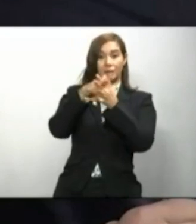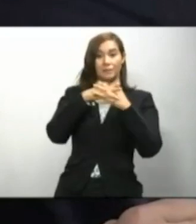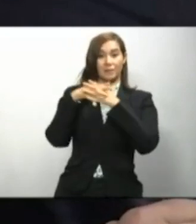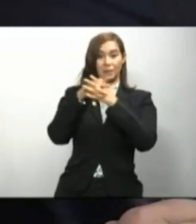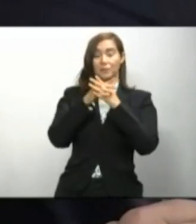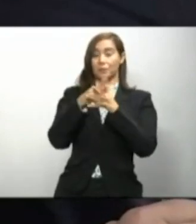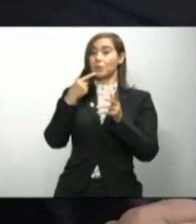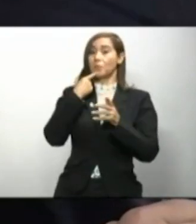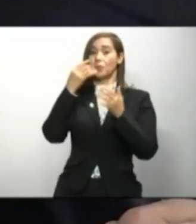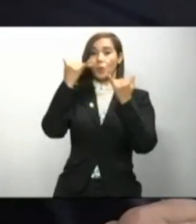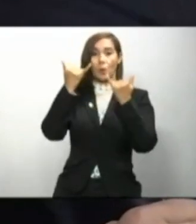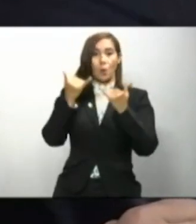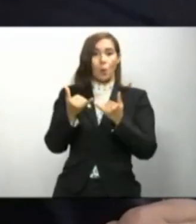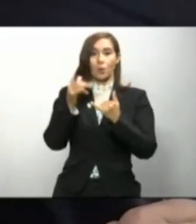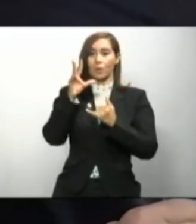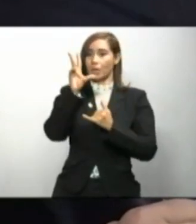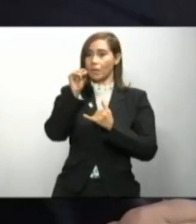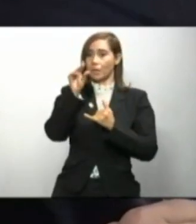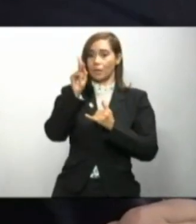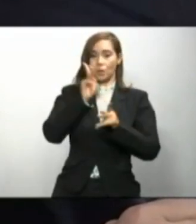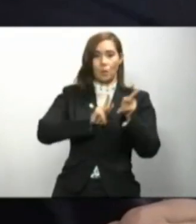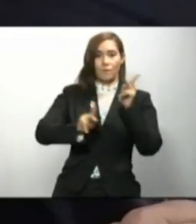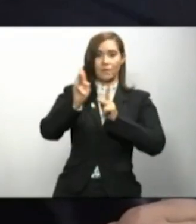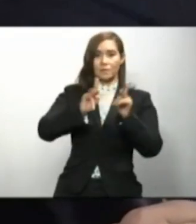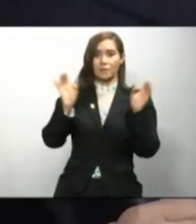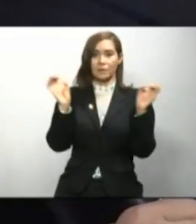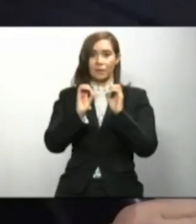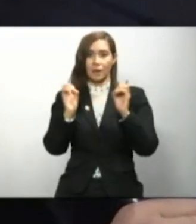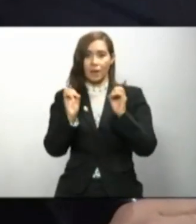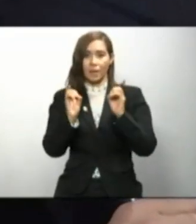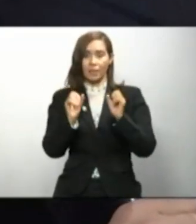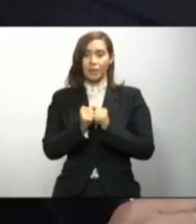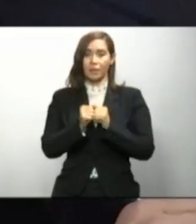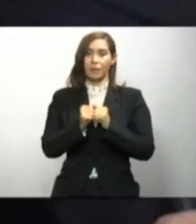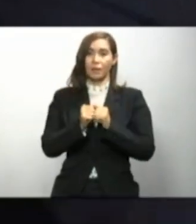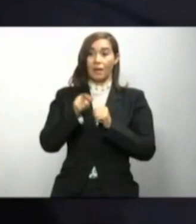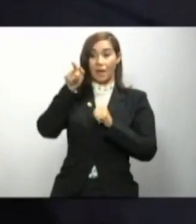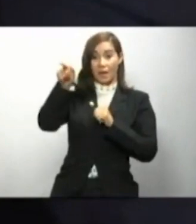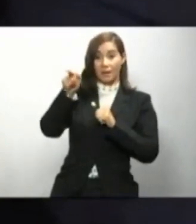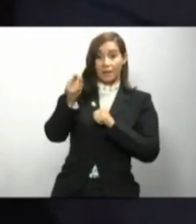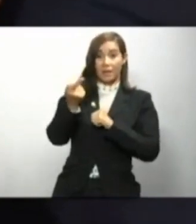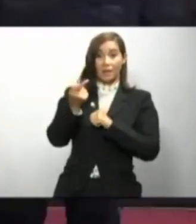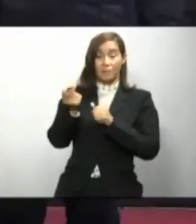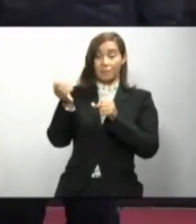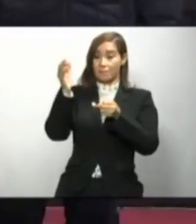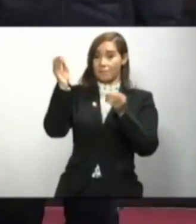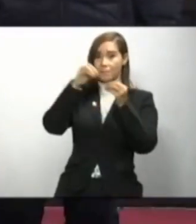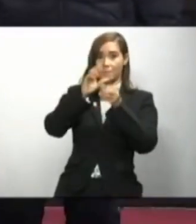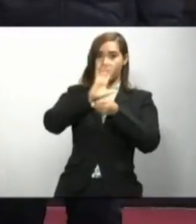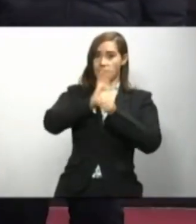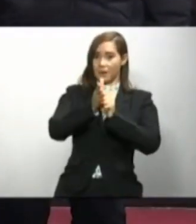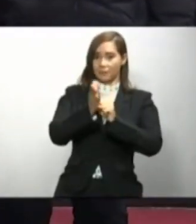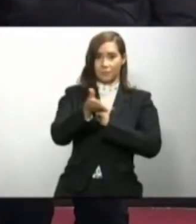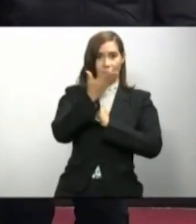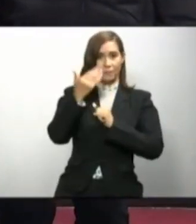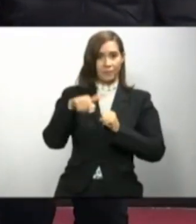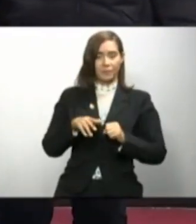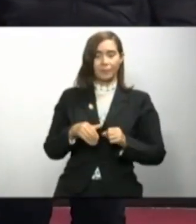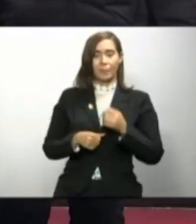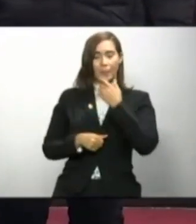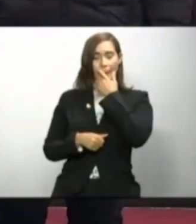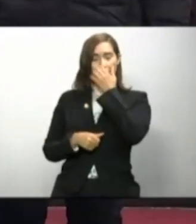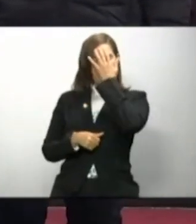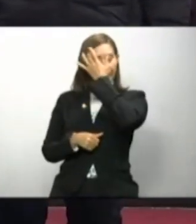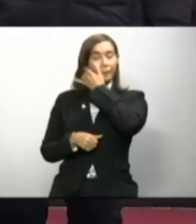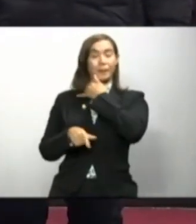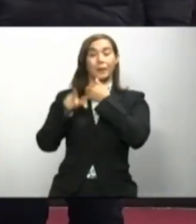fuertes al llamar a su gente a que nos visite a nosotros yo tienen más kobe que nosotros presidente no es una